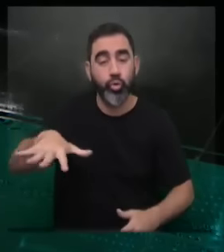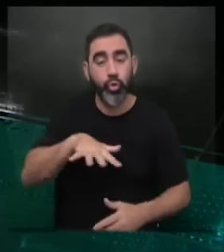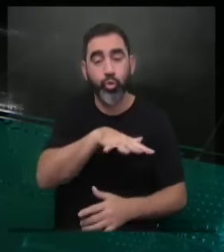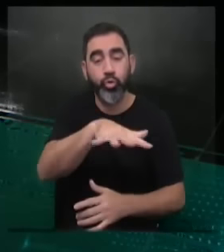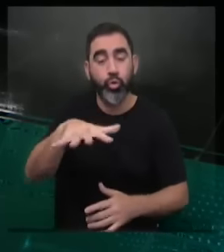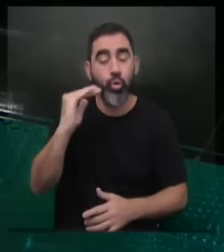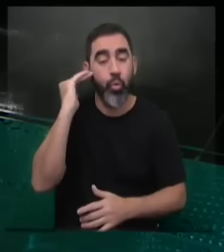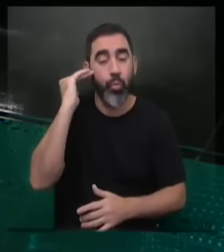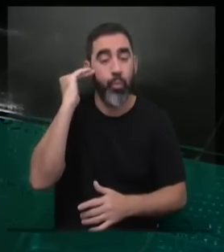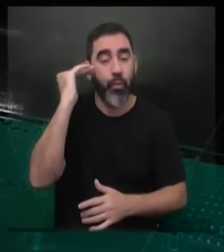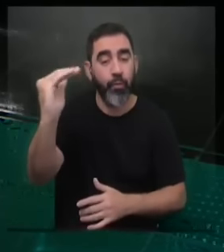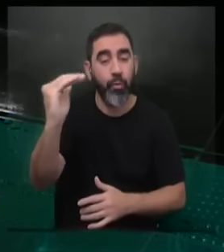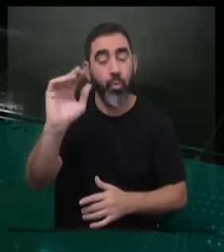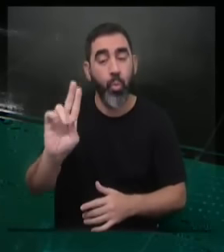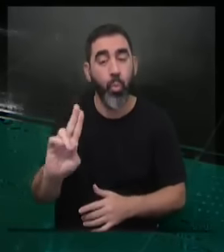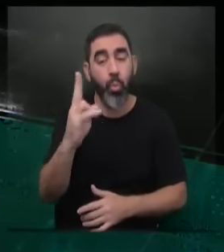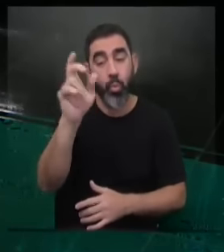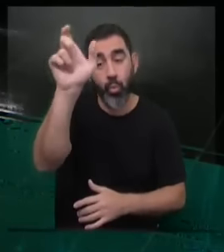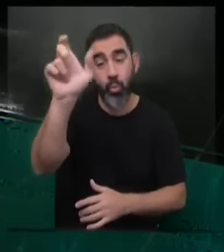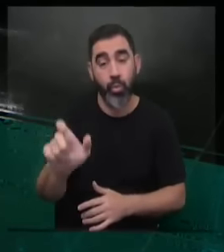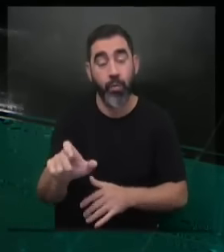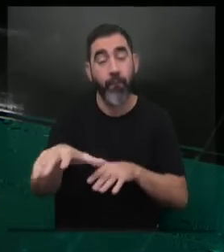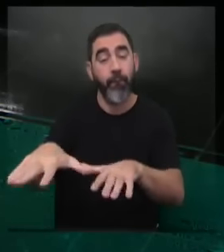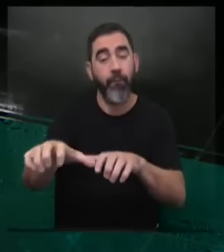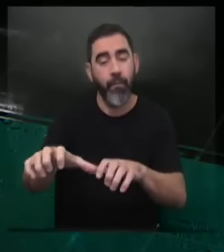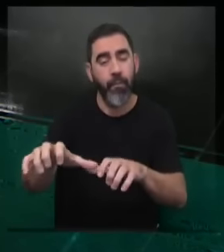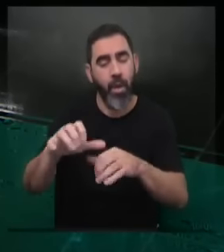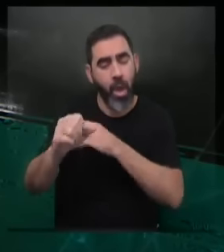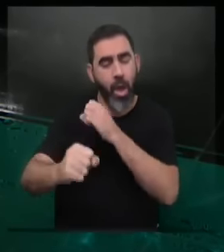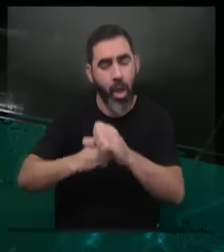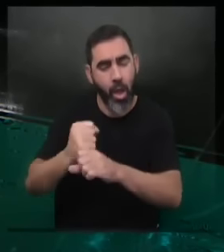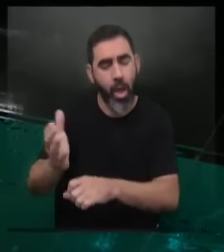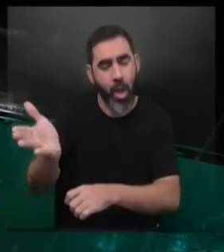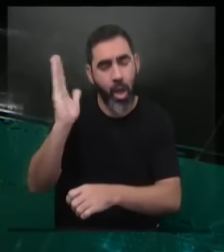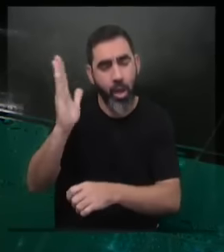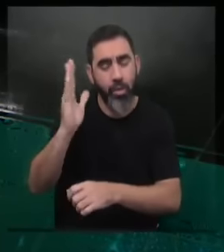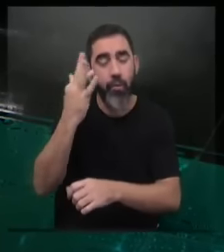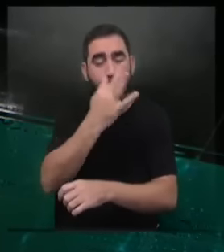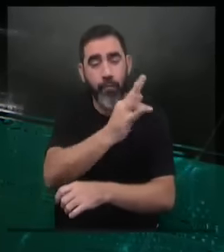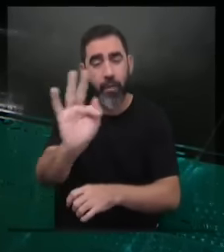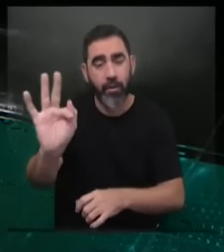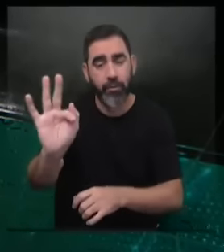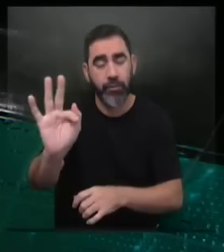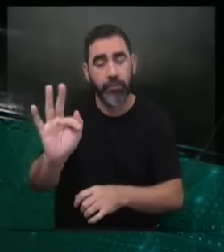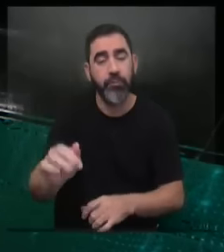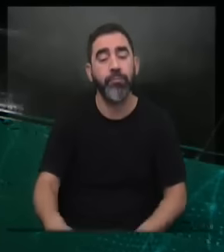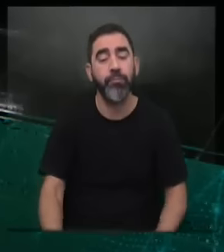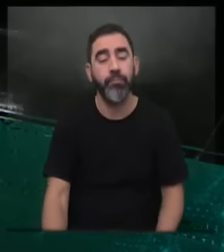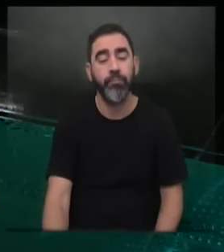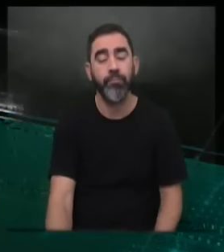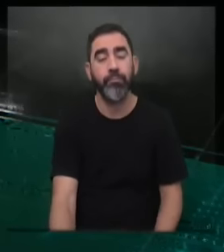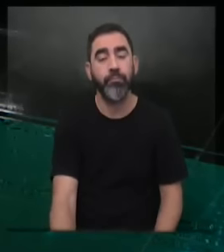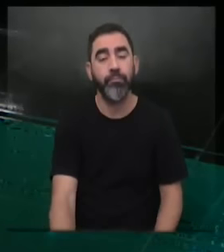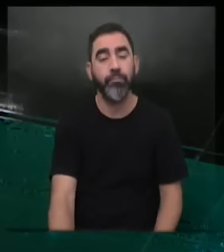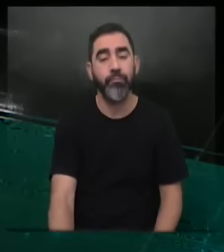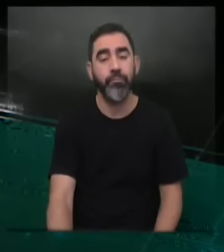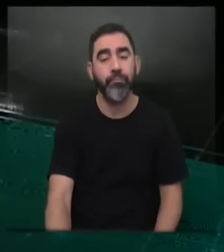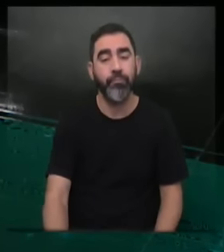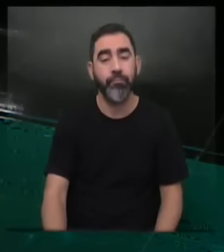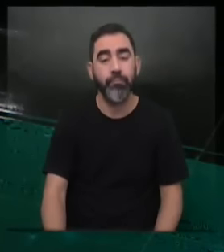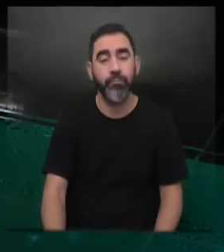labón El uruguayo radicado hace muchos mucho tiempo en Francia estamos hablando de Denis